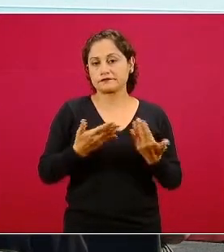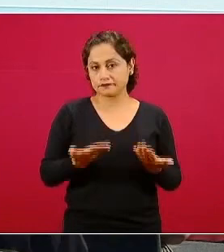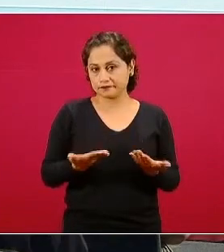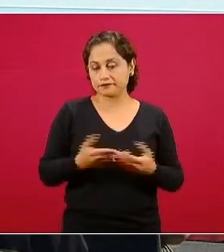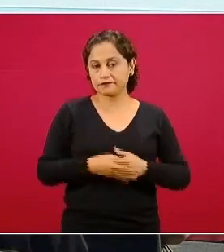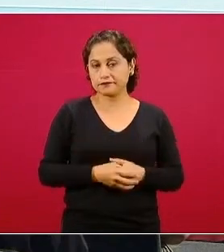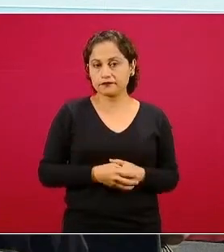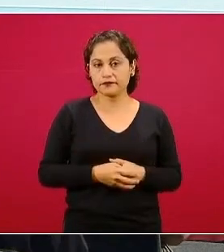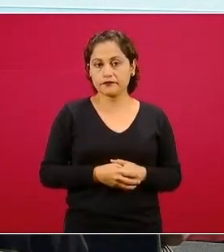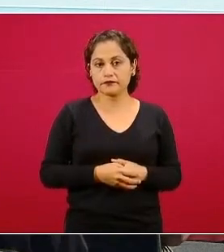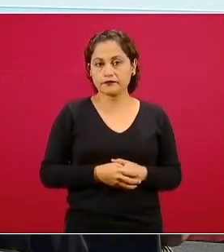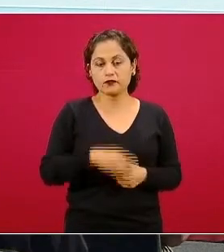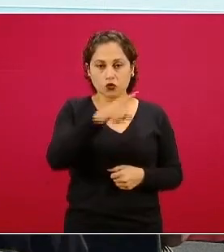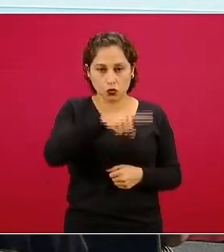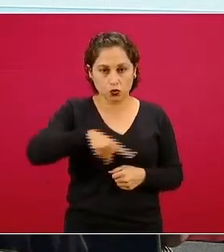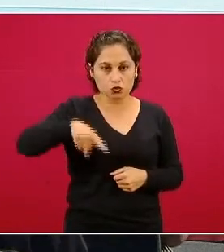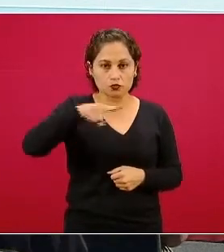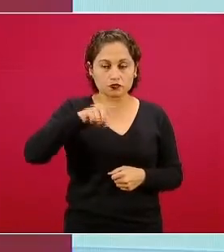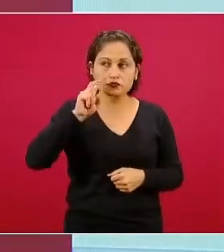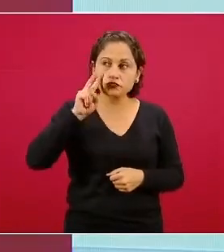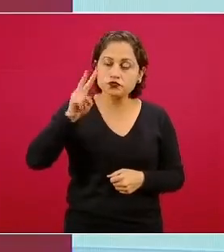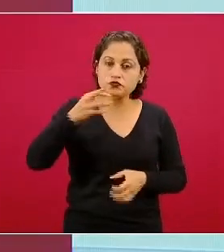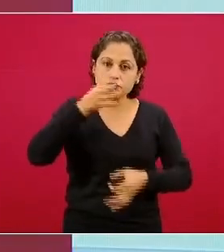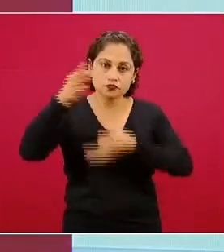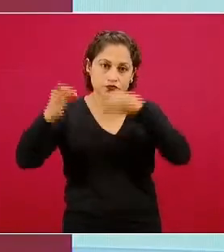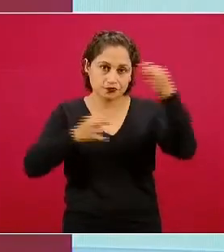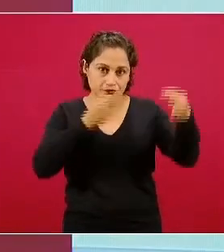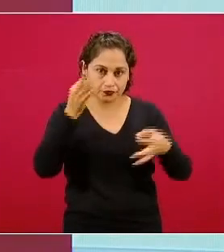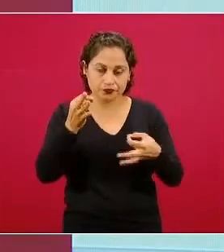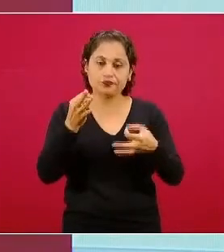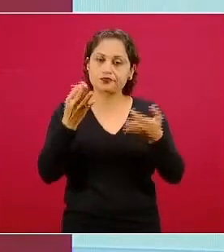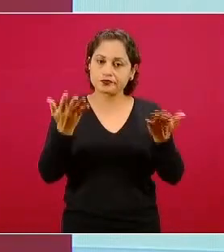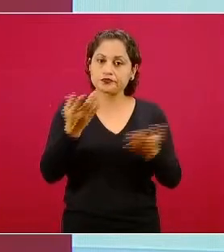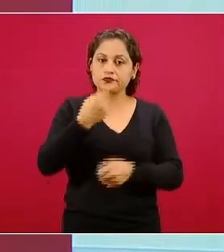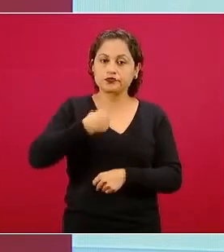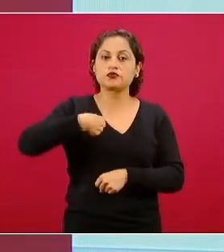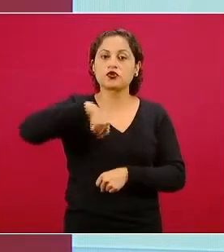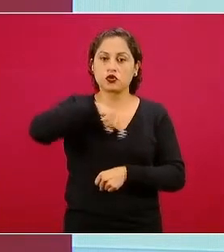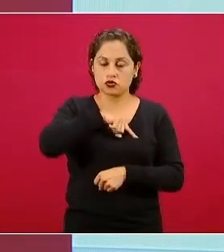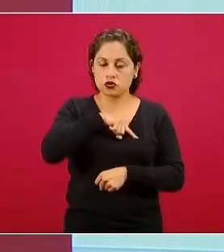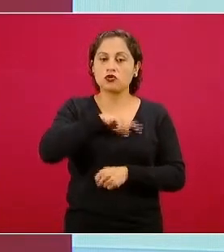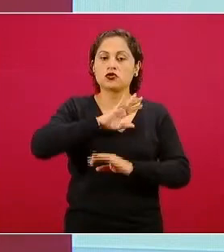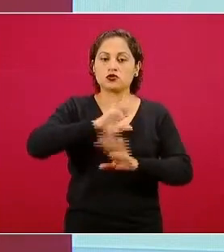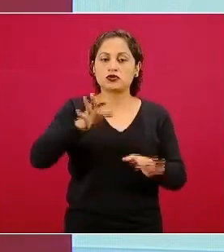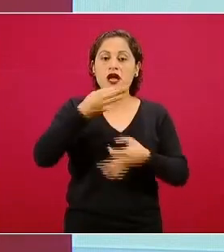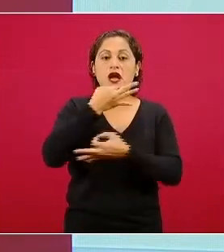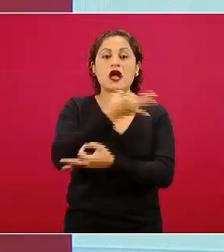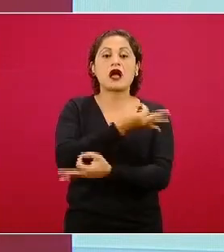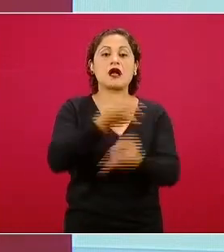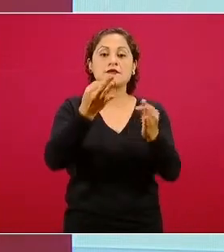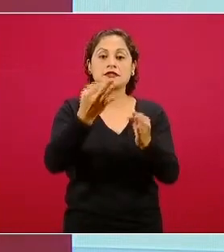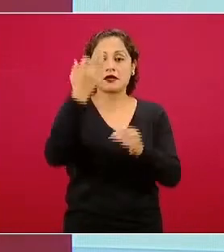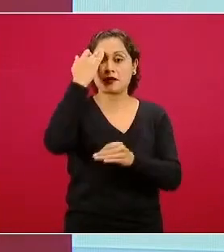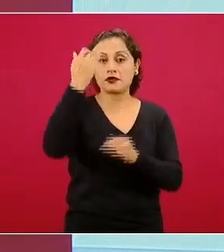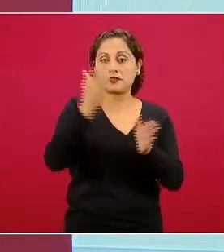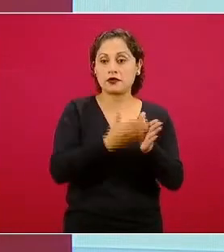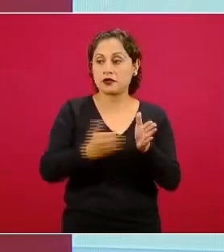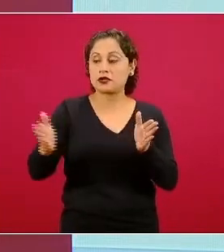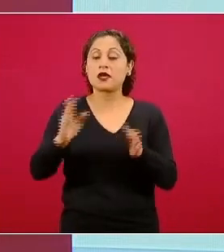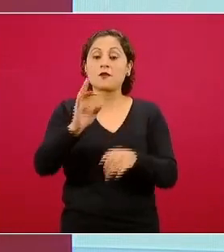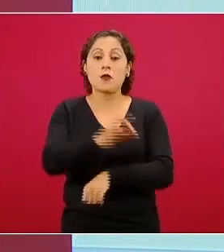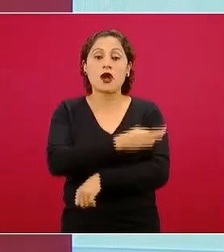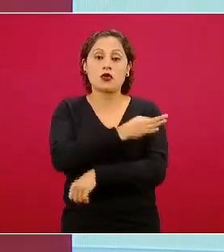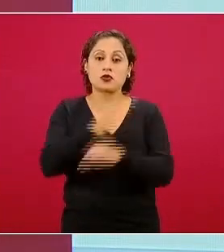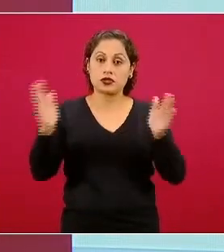si han escuchado los medios, ahora hemos planteado acortar el tiempo de vacunación y lo hemos planteado del